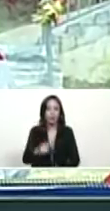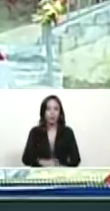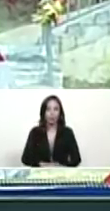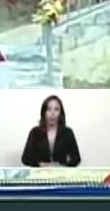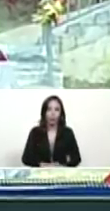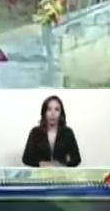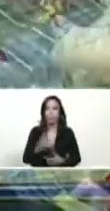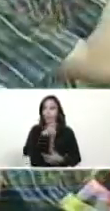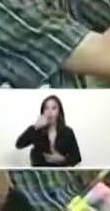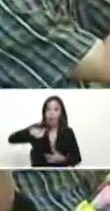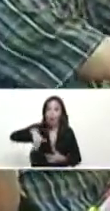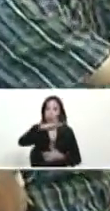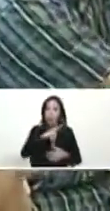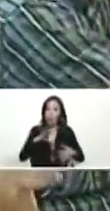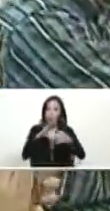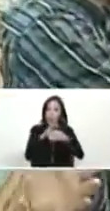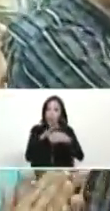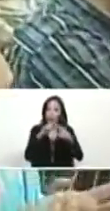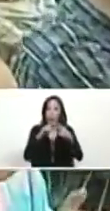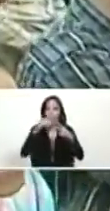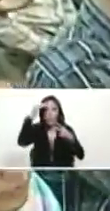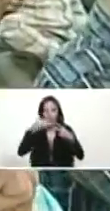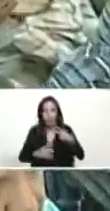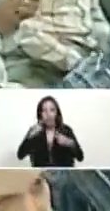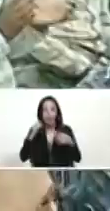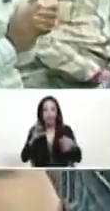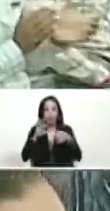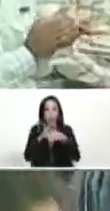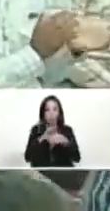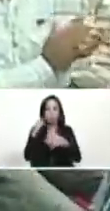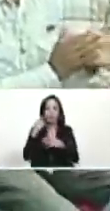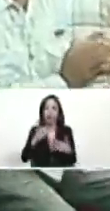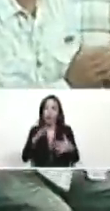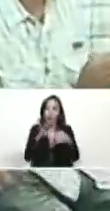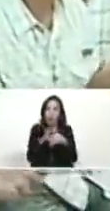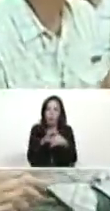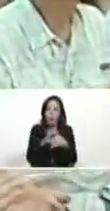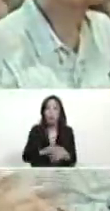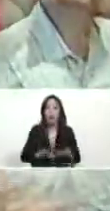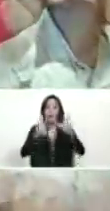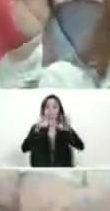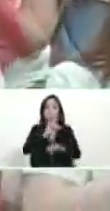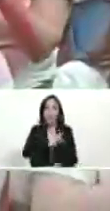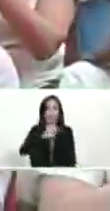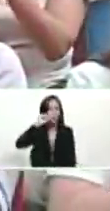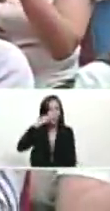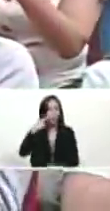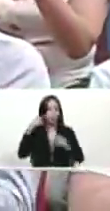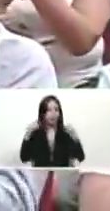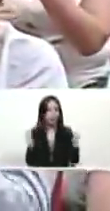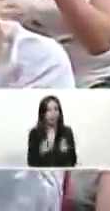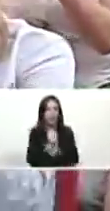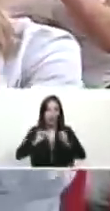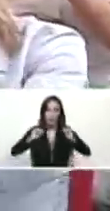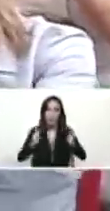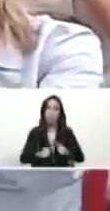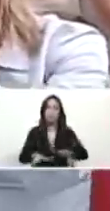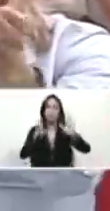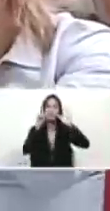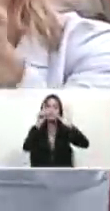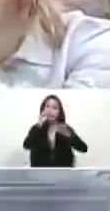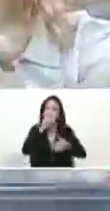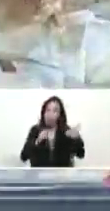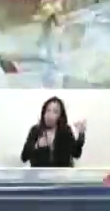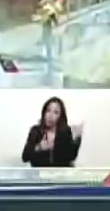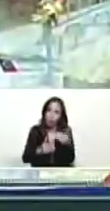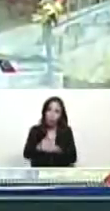con el pueblo, con la Unión Cívico-Militar. Y el 10 de enero empiezo 6 años de